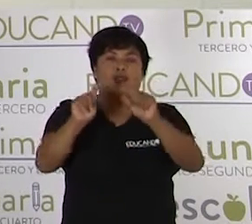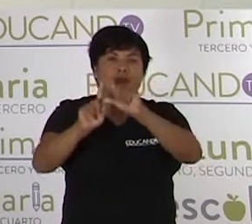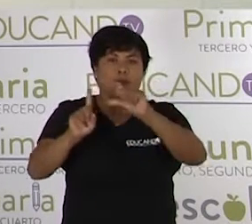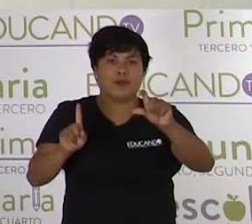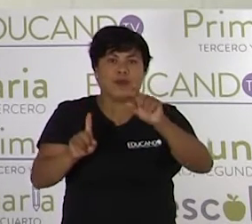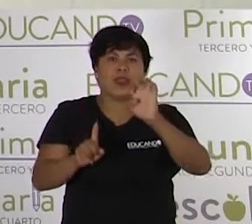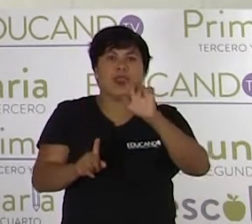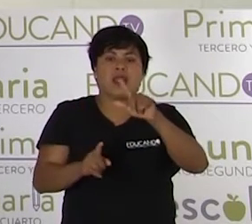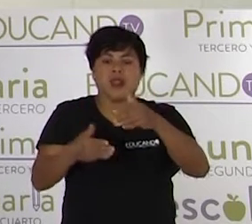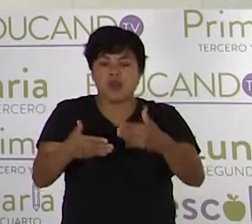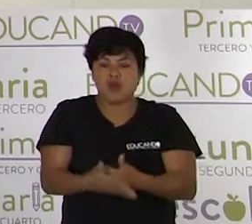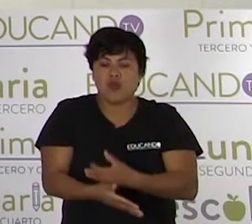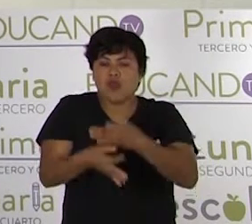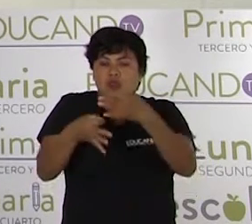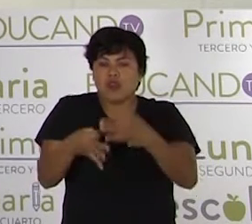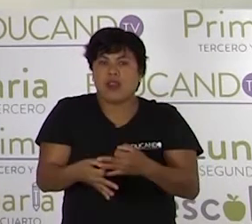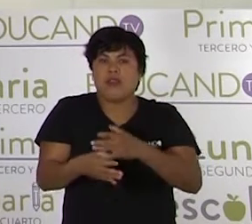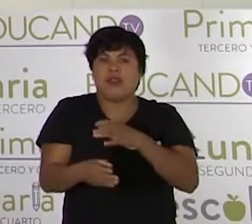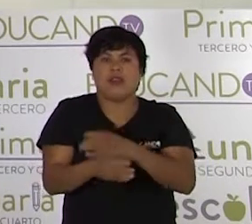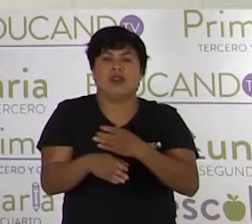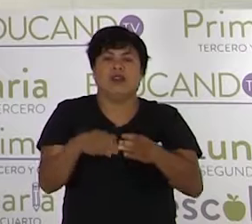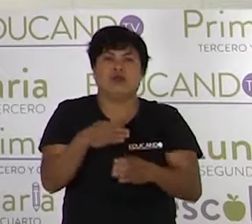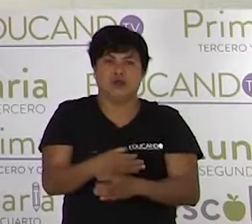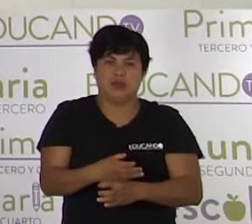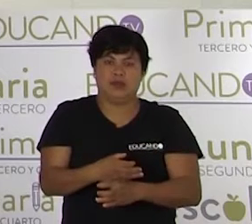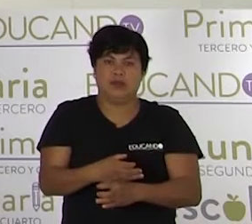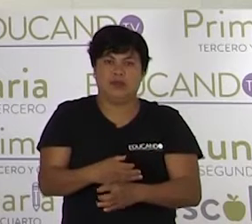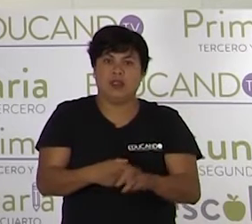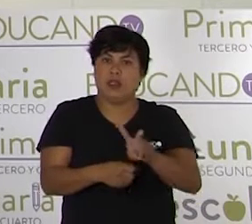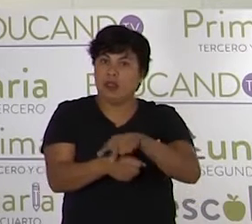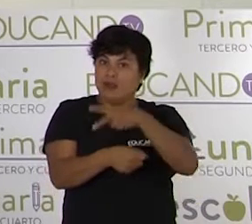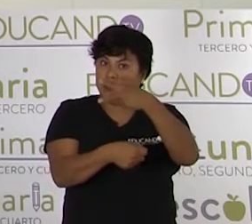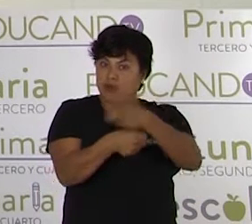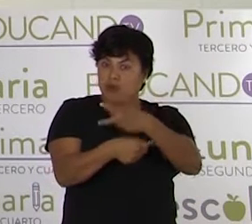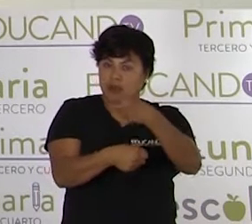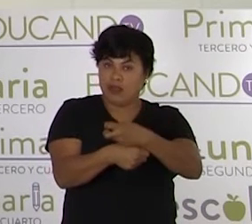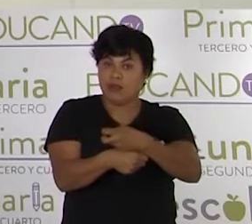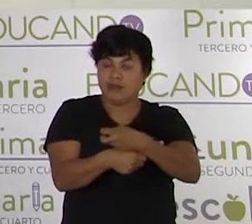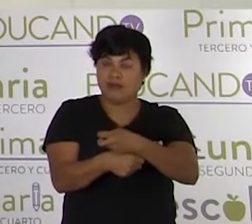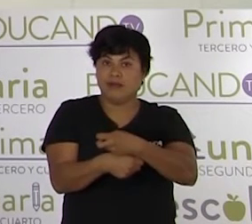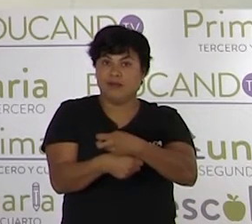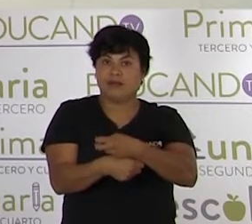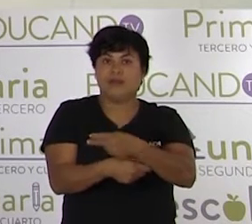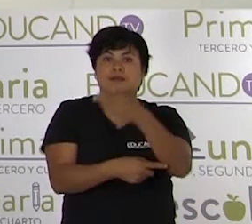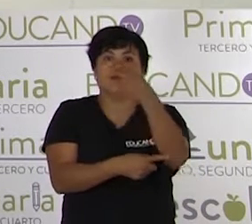El origen de las cosas. La segunda